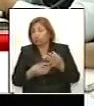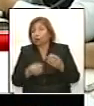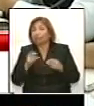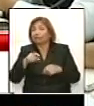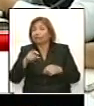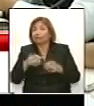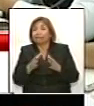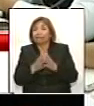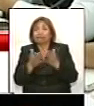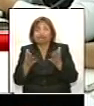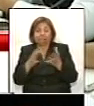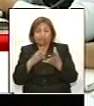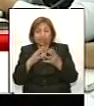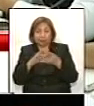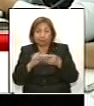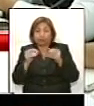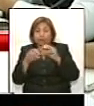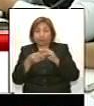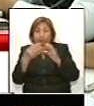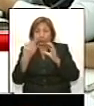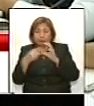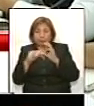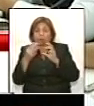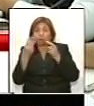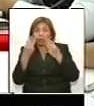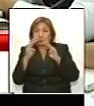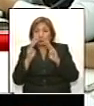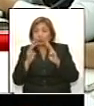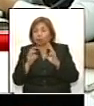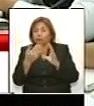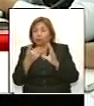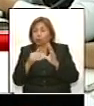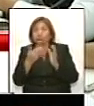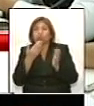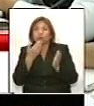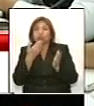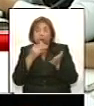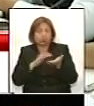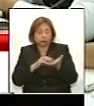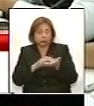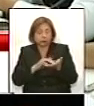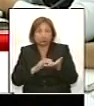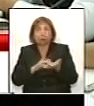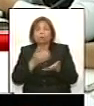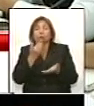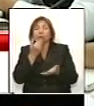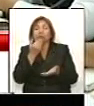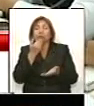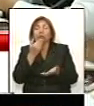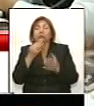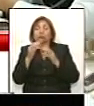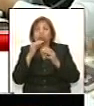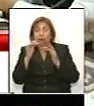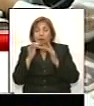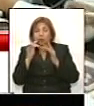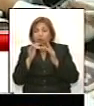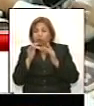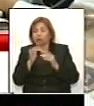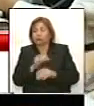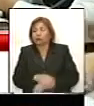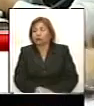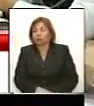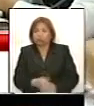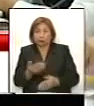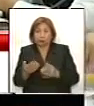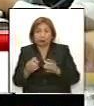abrir su historial de Facebook, sus chats de WhatsApp, para ver con quién ha sido la última persona con la que se han comunicado, además de hacer